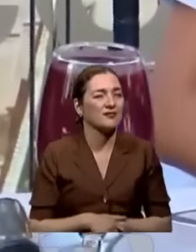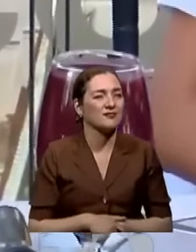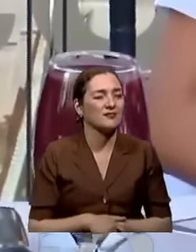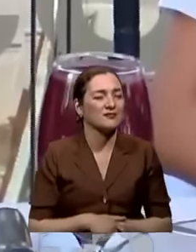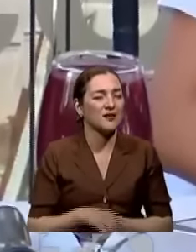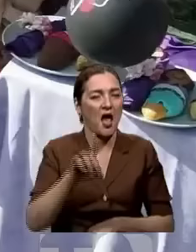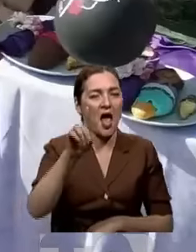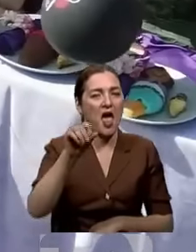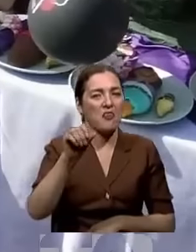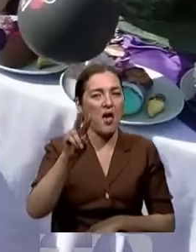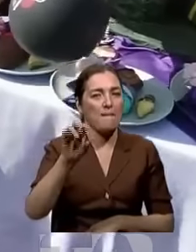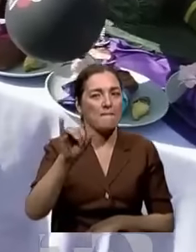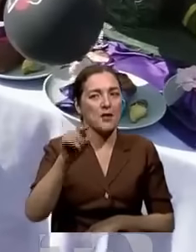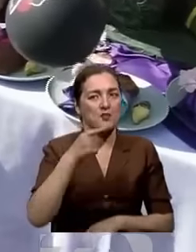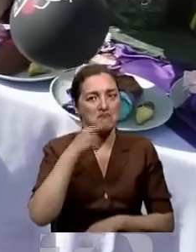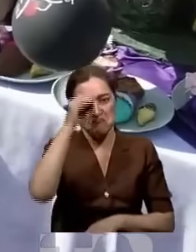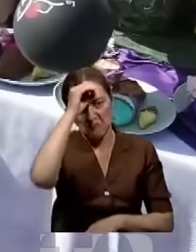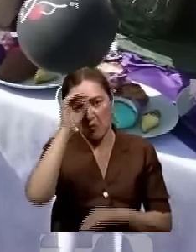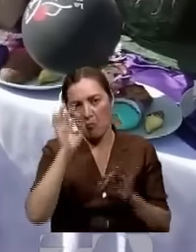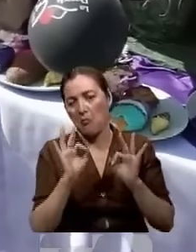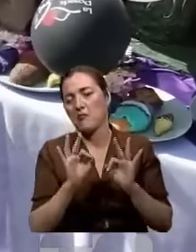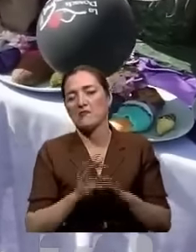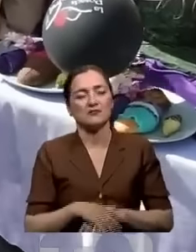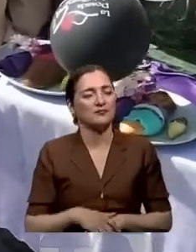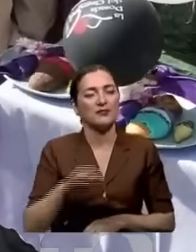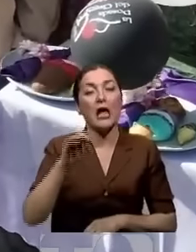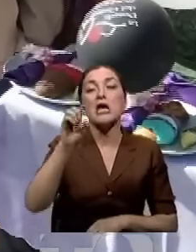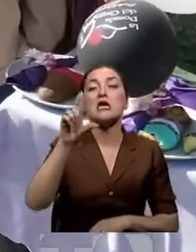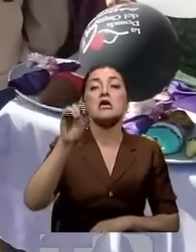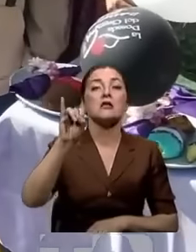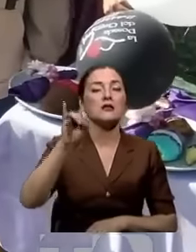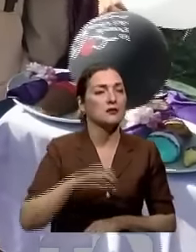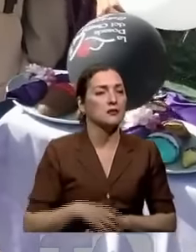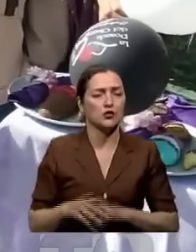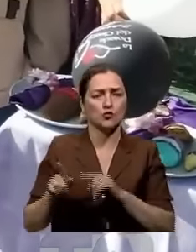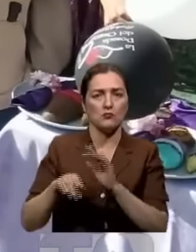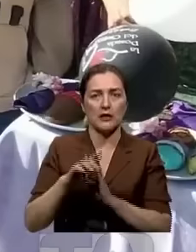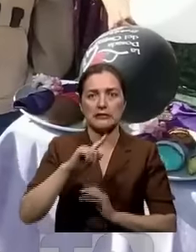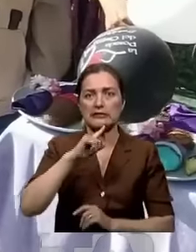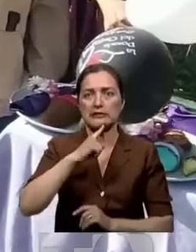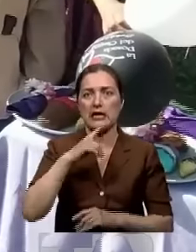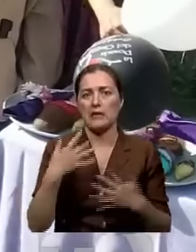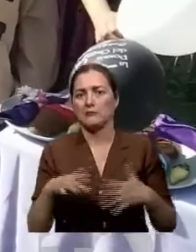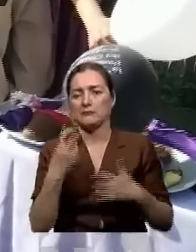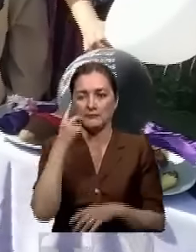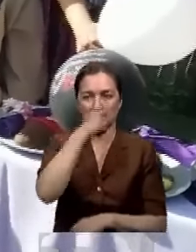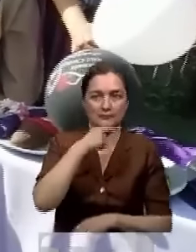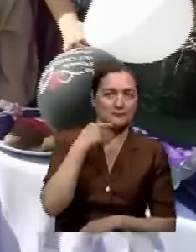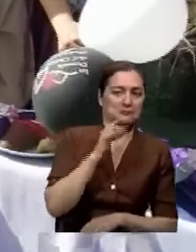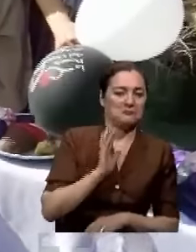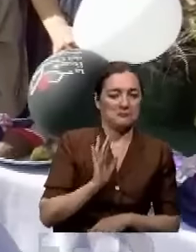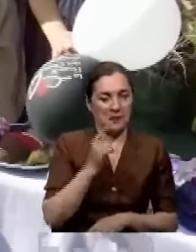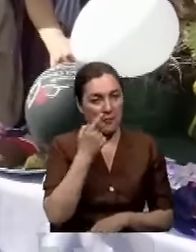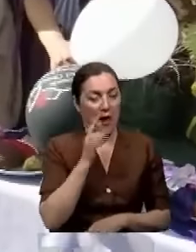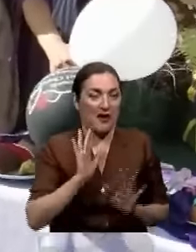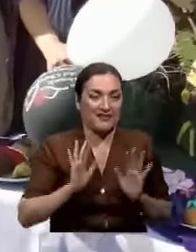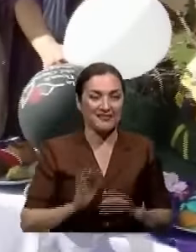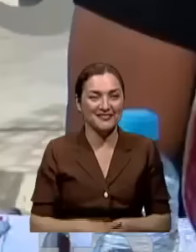querido David Valle. Y finalmente, Elizabeth Cabezas, cuéntanos, tú eras la más seria del grupo, la que más habló, vamos a